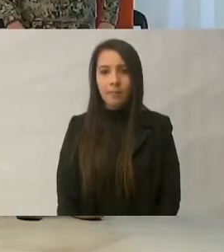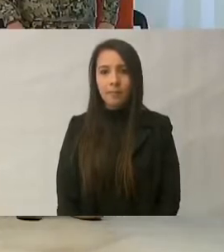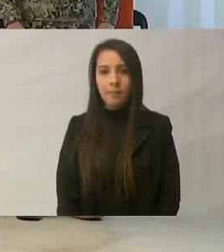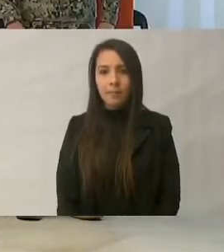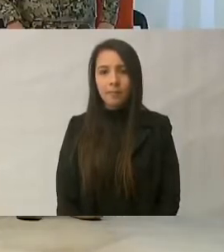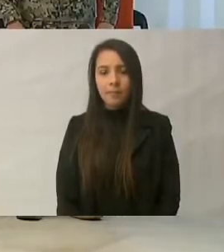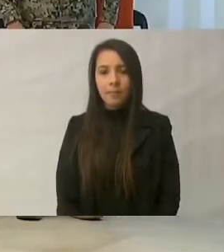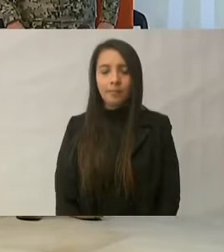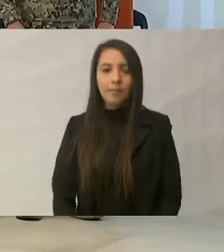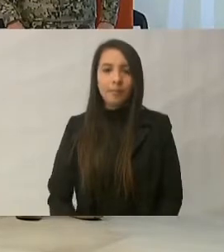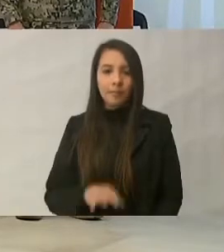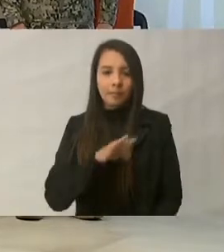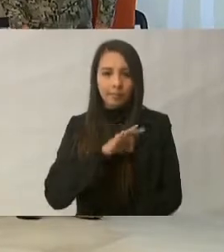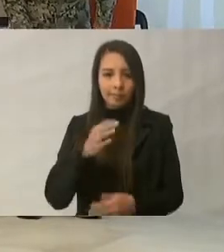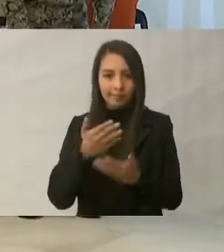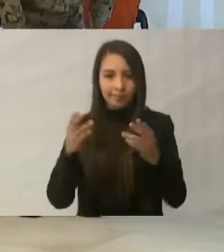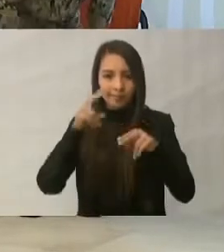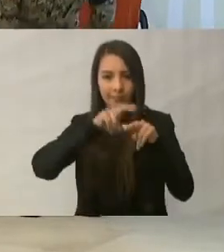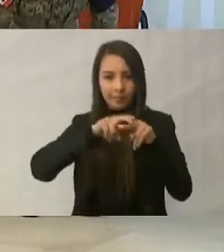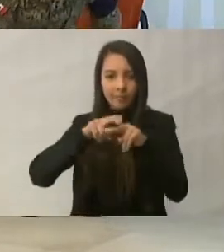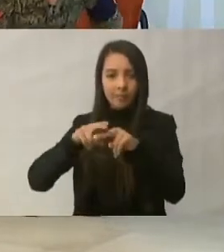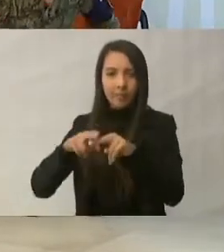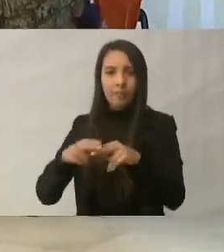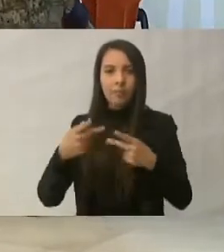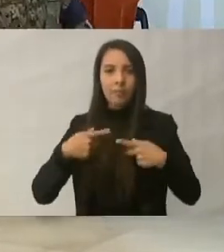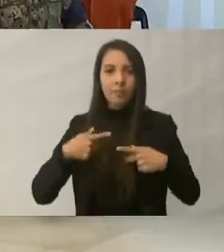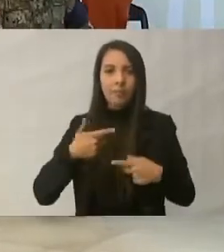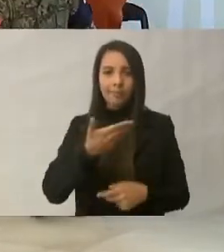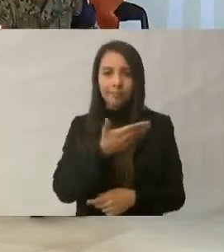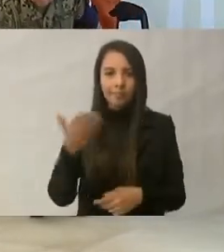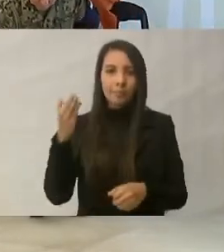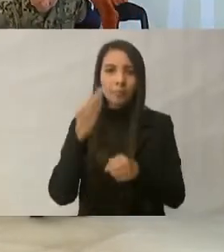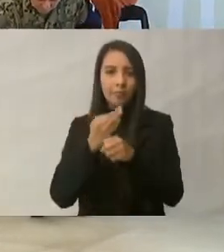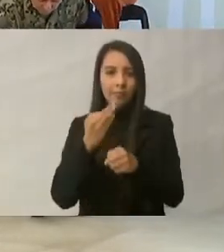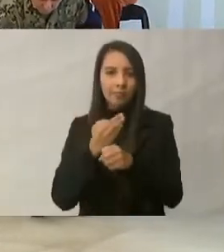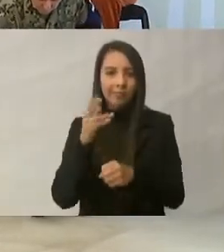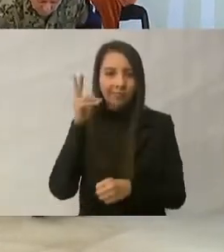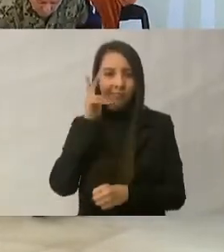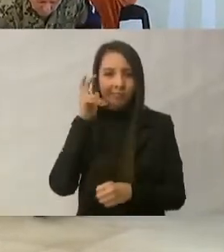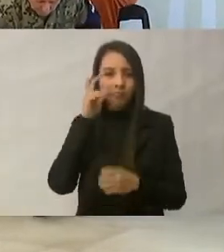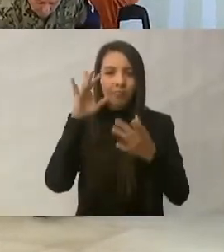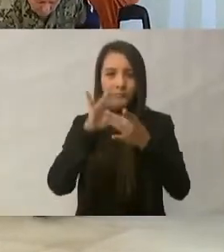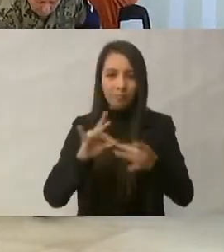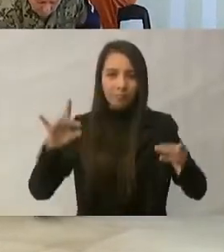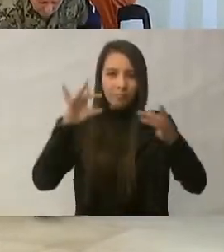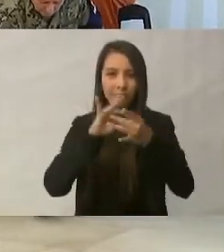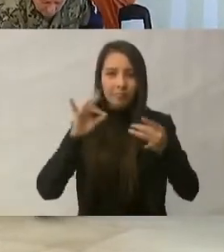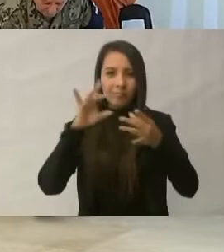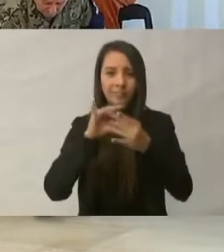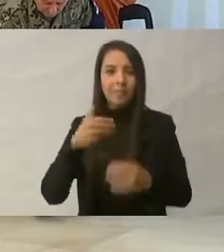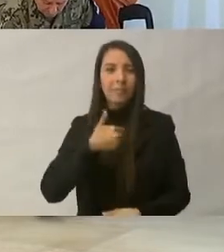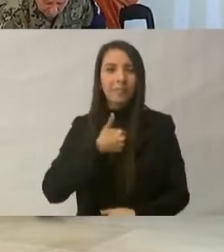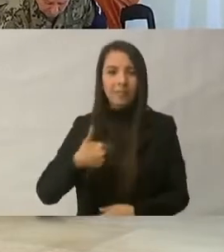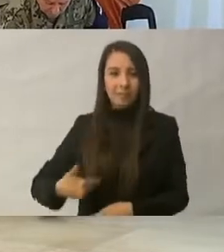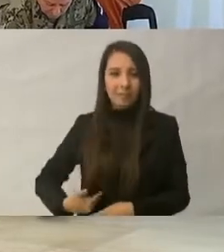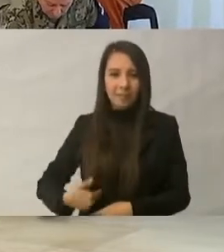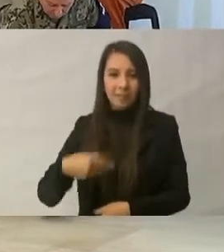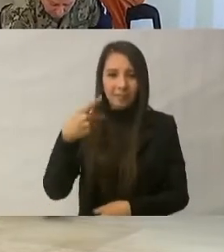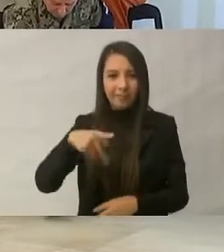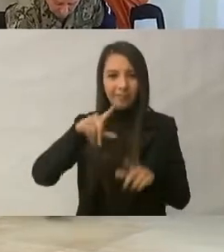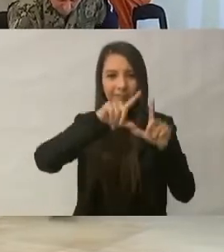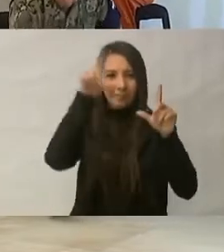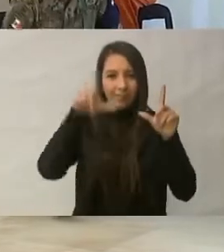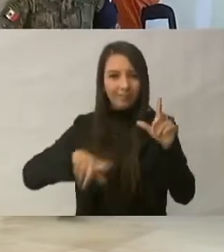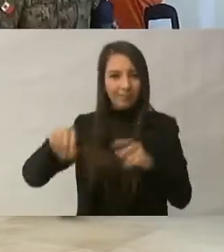Pueden tomar asiento. Estimado público, escuchemos el mensaje que nos dirige el presidente constitucional de los Estados